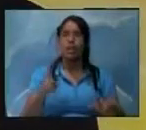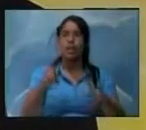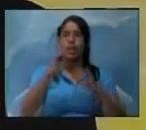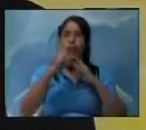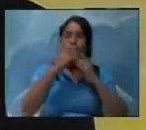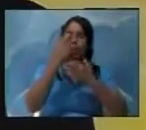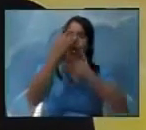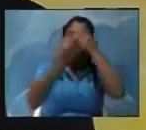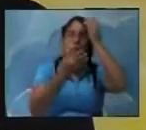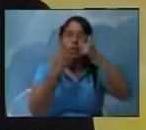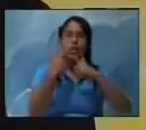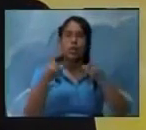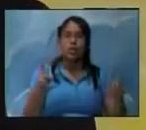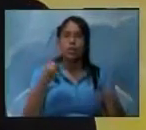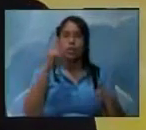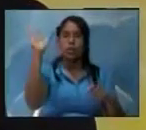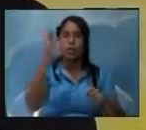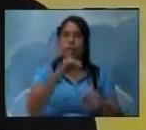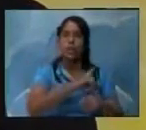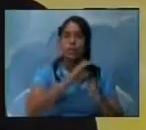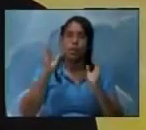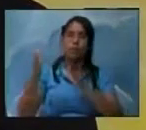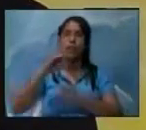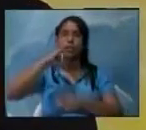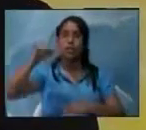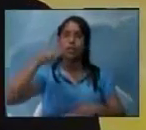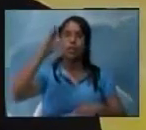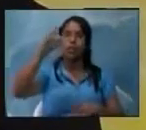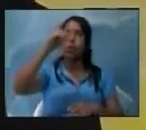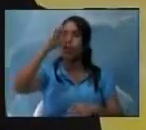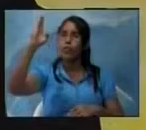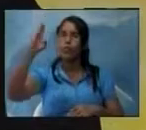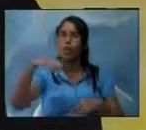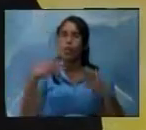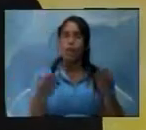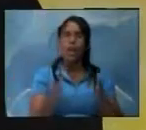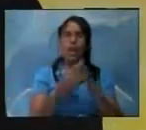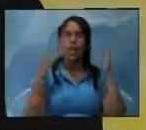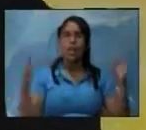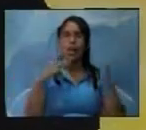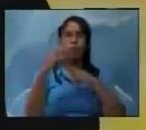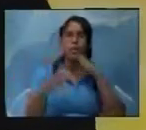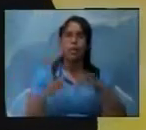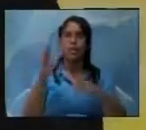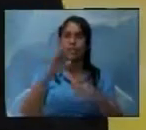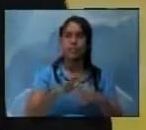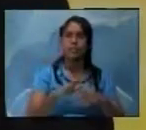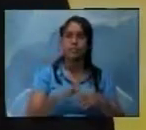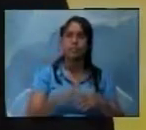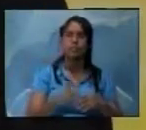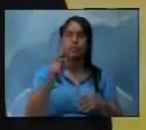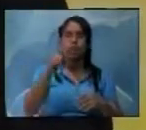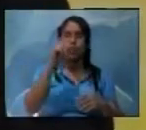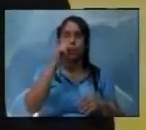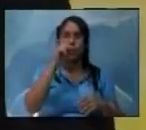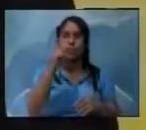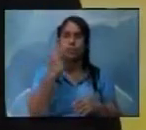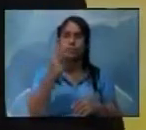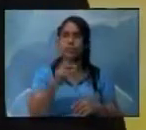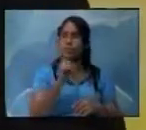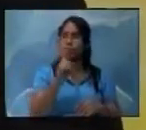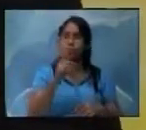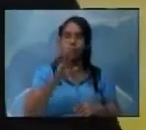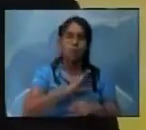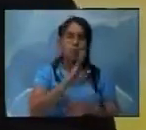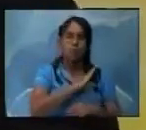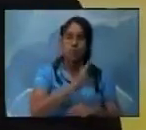Respiro y liberación vendrá. Aleluya. De parte de Jehová el Señor. ¿Cuál es el gran problema que está? Es Nabucodonosor dijo, no, a mí no